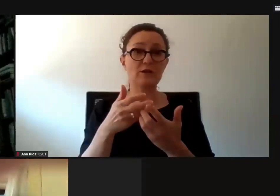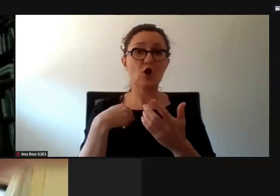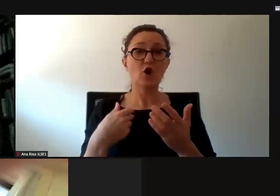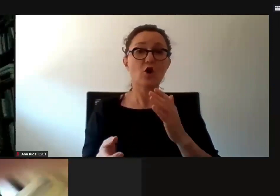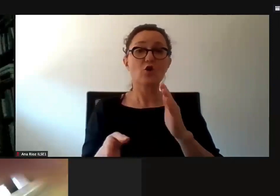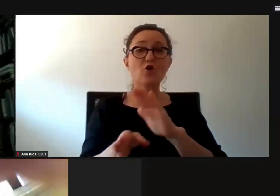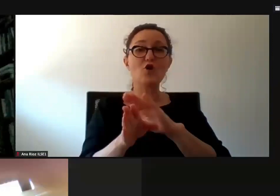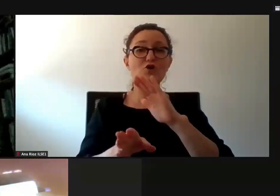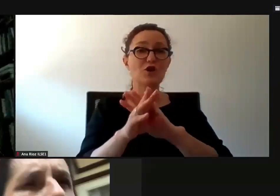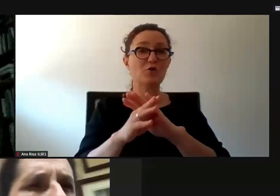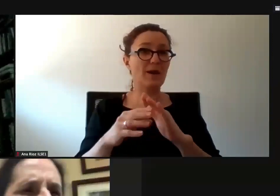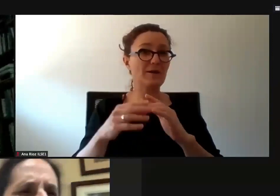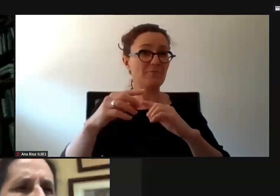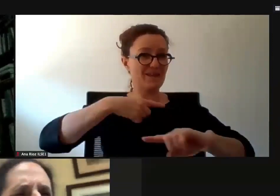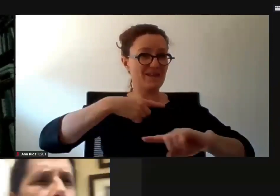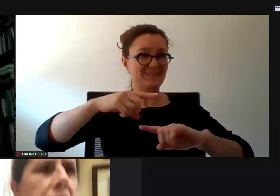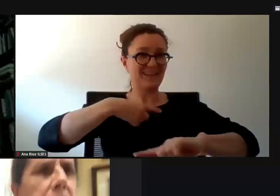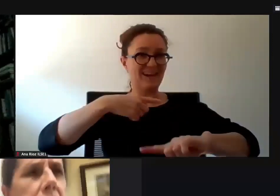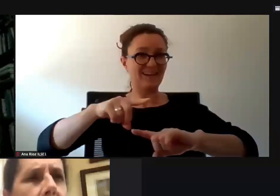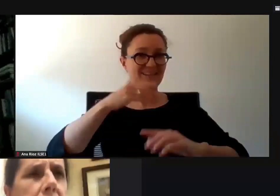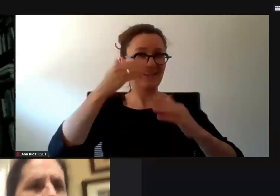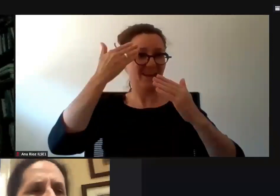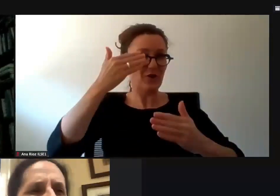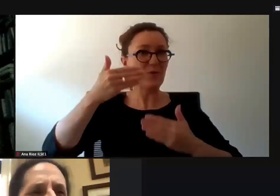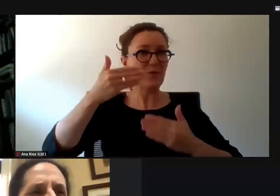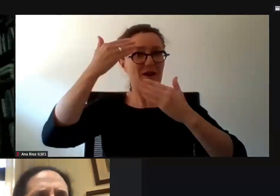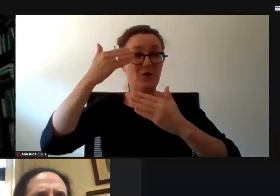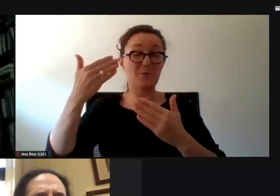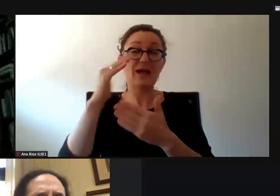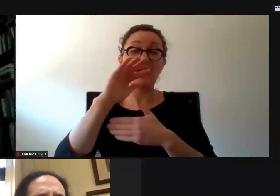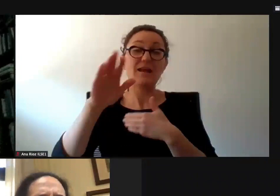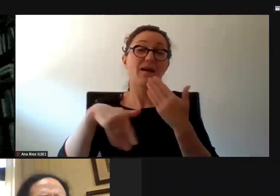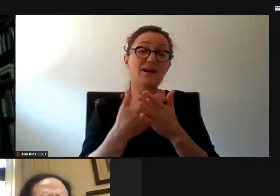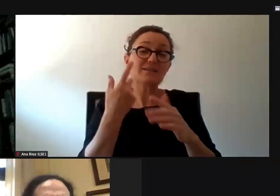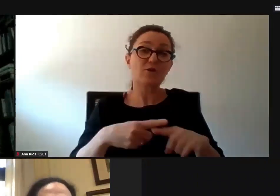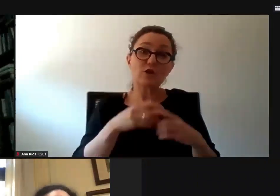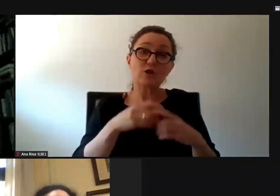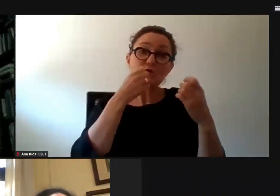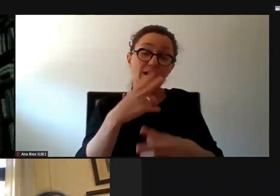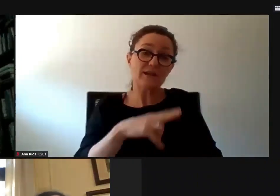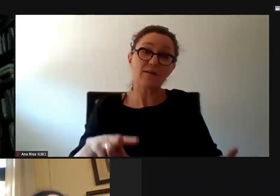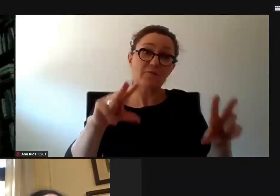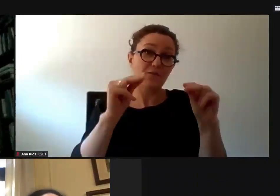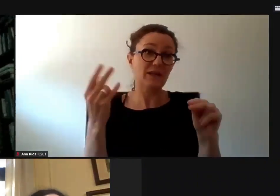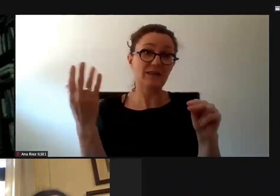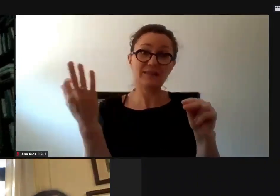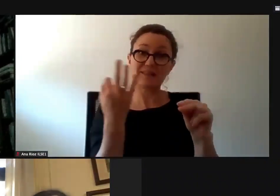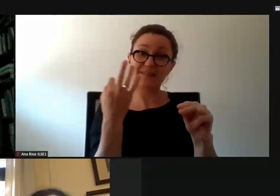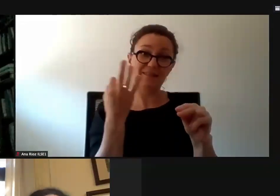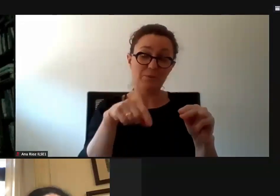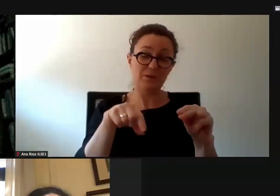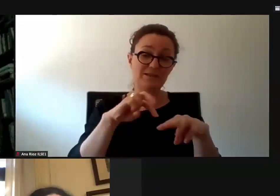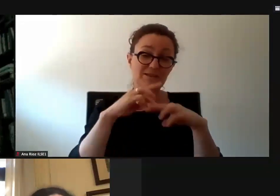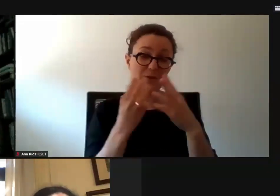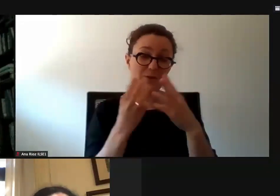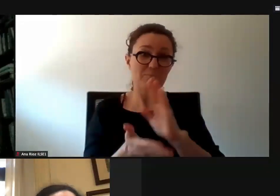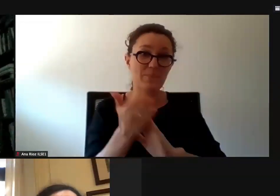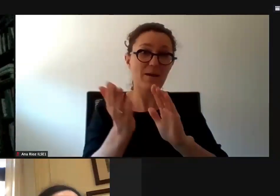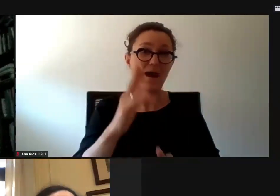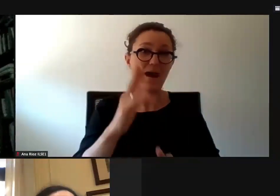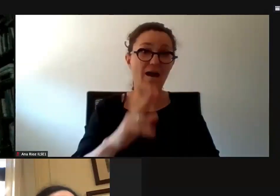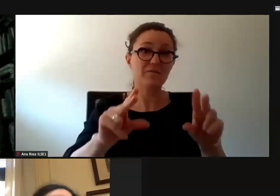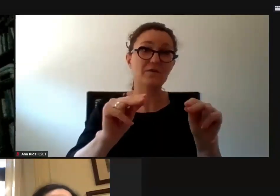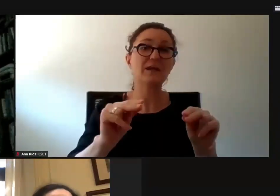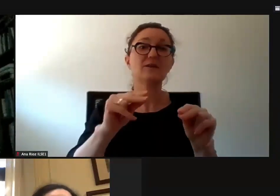dándote la enhorabuena, pero en fin, como todo tiene que acabar, hasta lo bueno, como este excelente encuentro, este webinar, Yo le voy a dar la palabra a